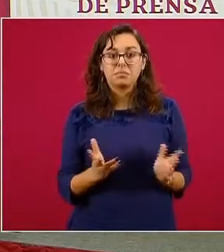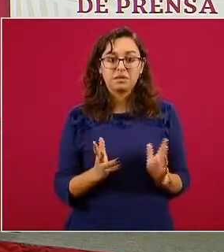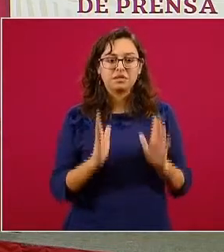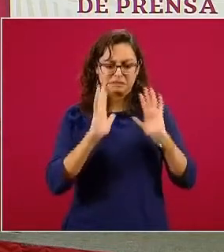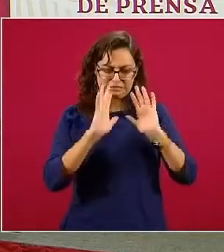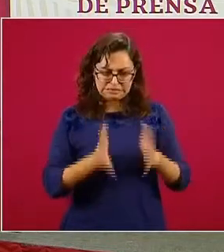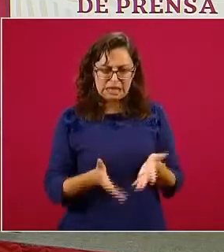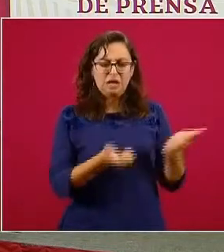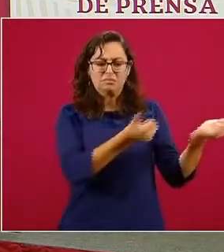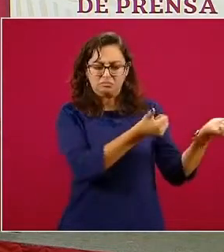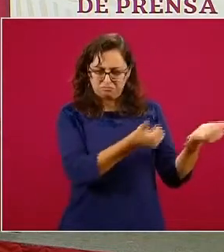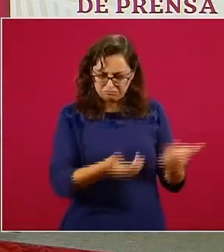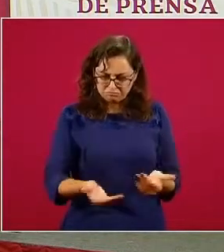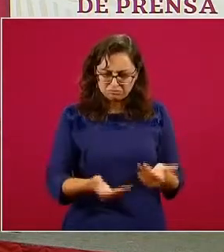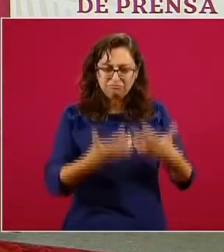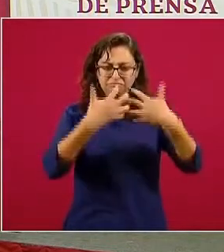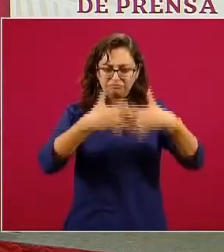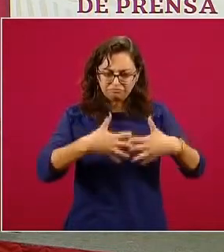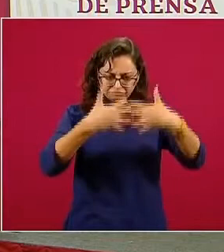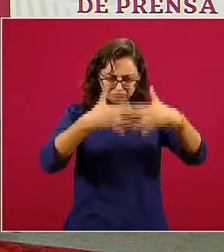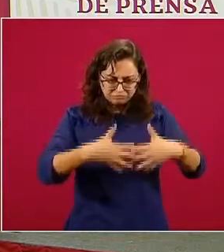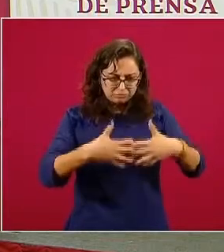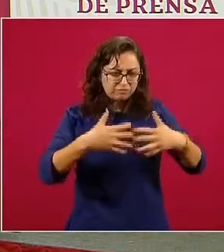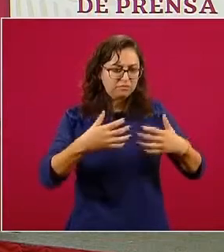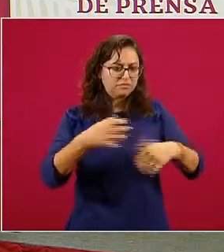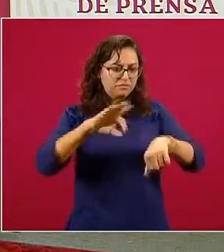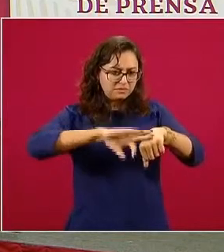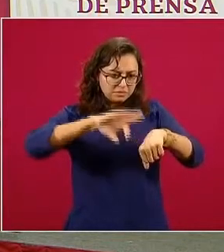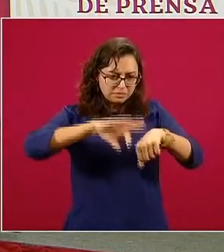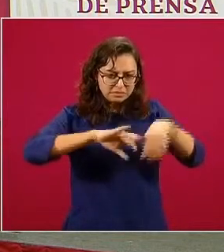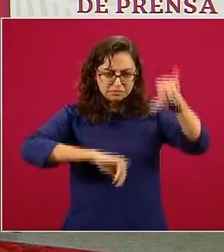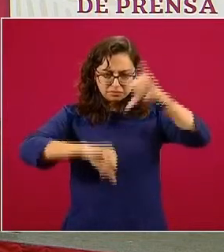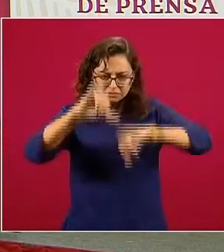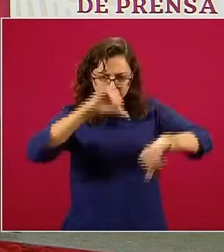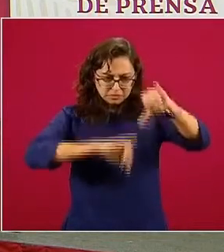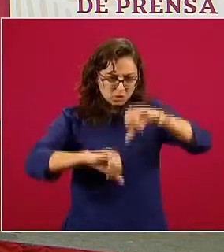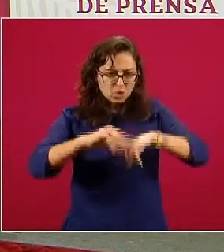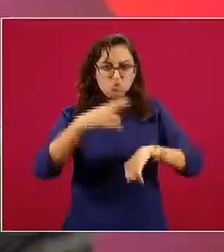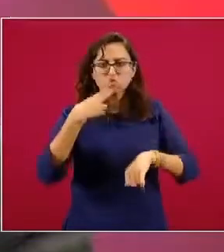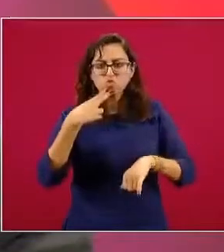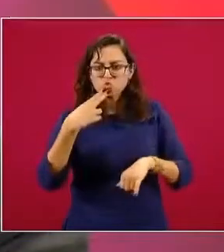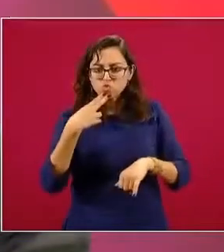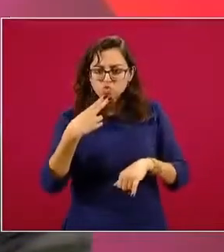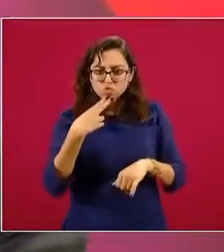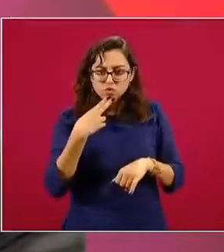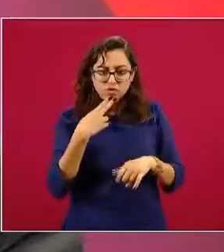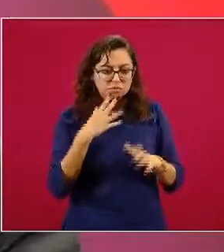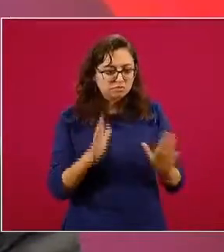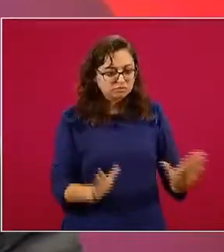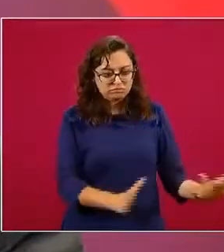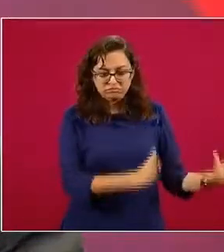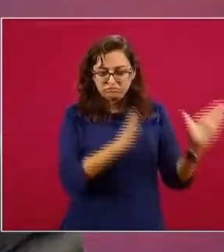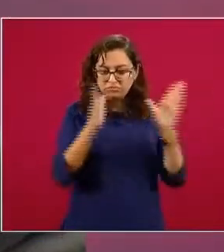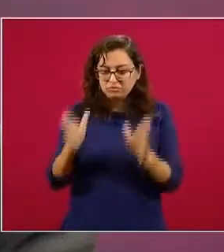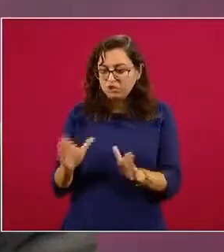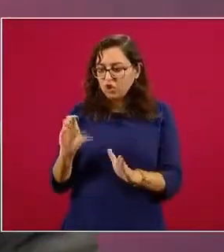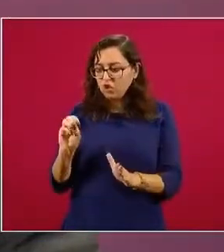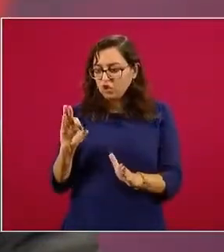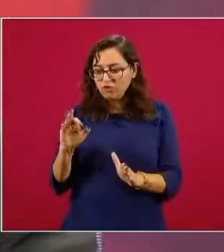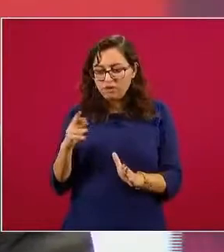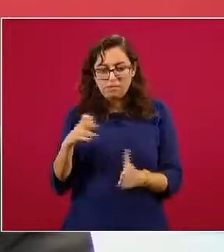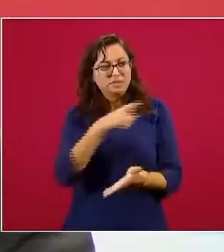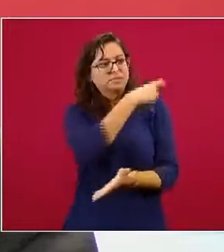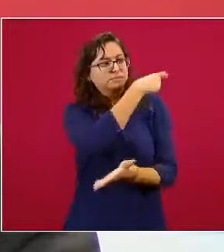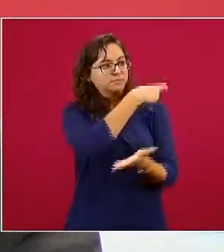producto farmacéutico, de hecho todo producto de uso humano que llega a territorio nacional, tiene que ser inspeccionado